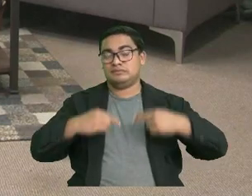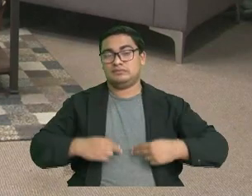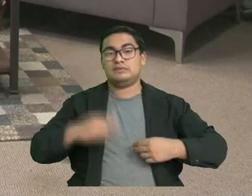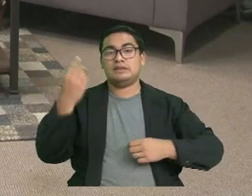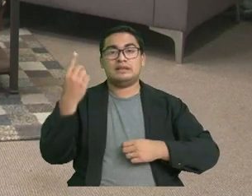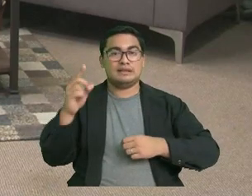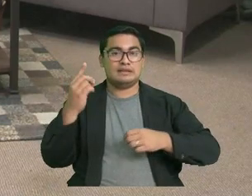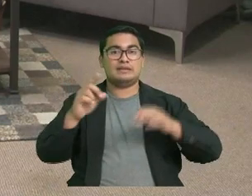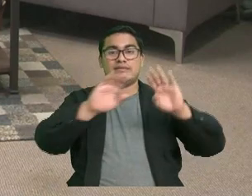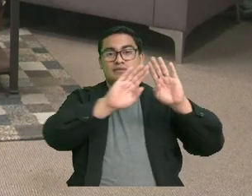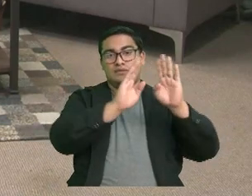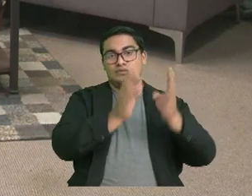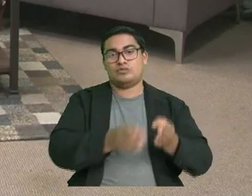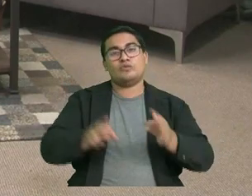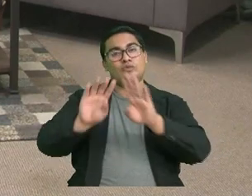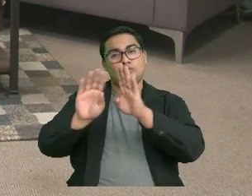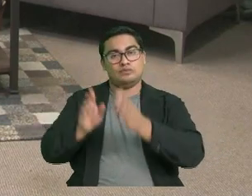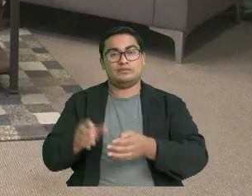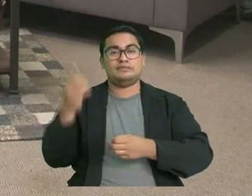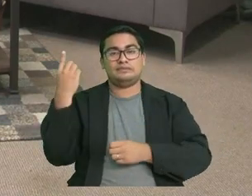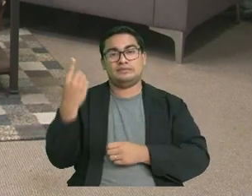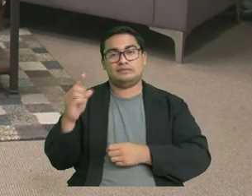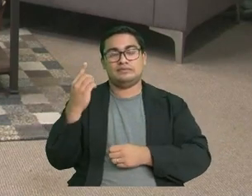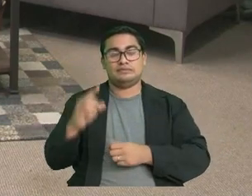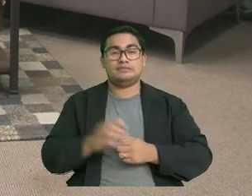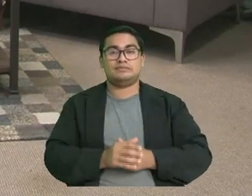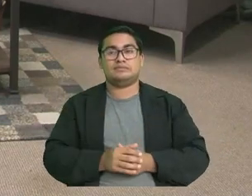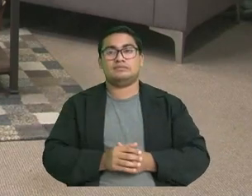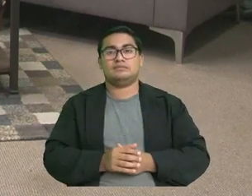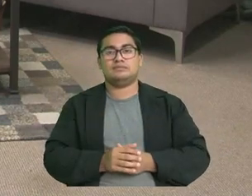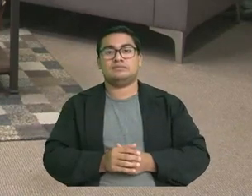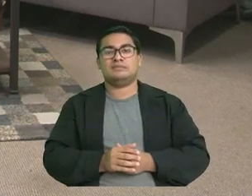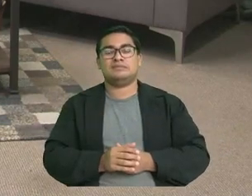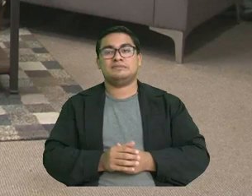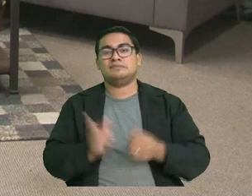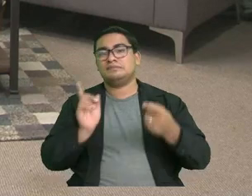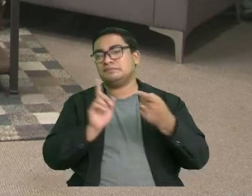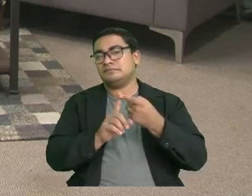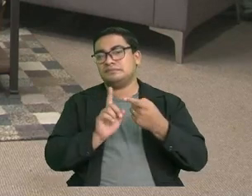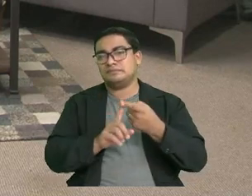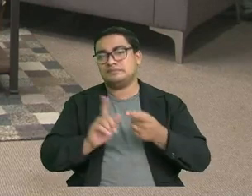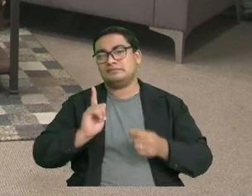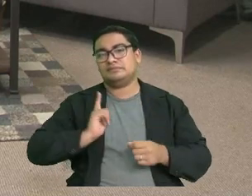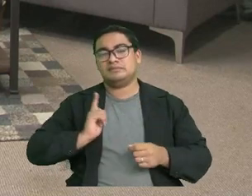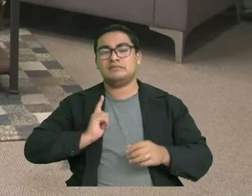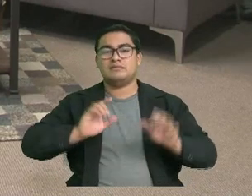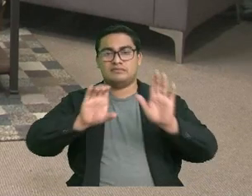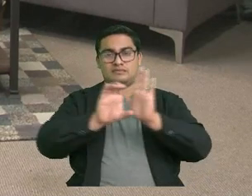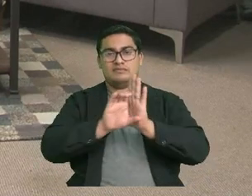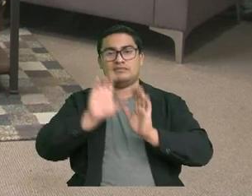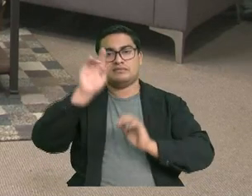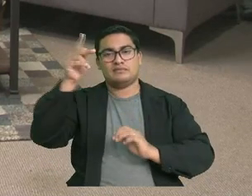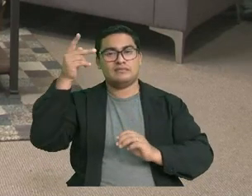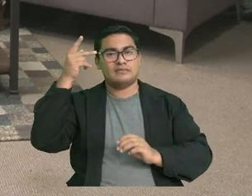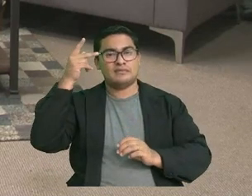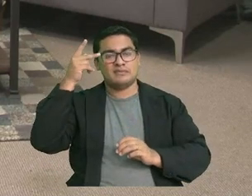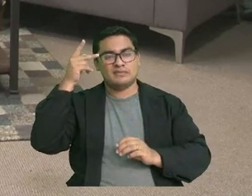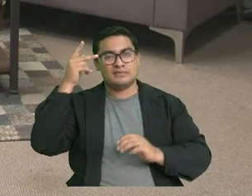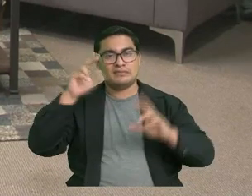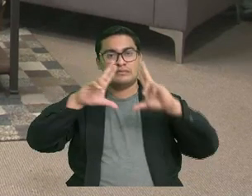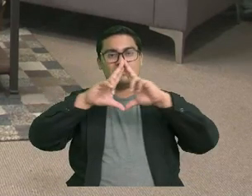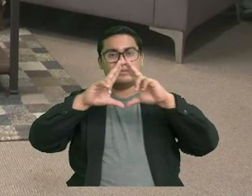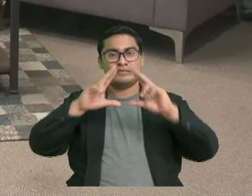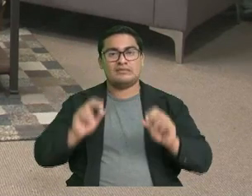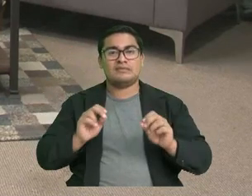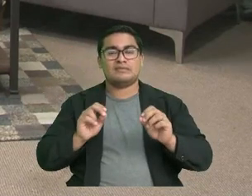mujeres. Y luego tenemos también, y en primer lugar, ¿verdad?, obviamente nuestra constitución política, claro, primero,